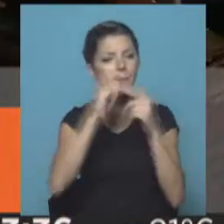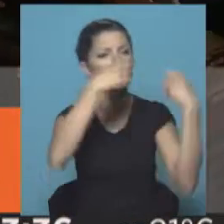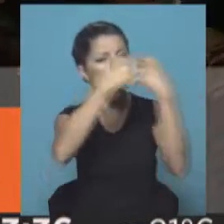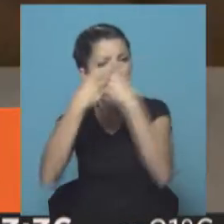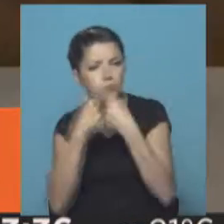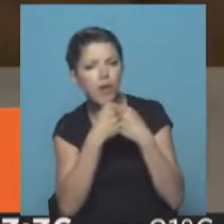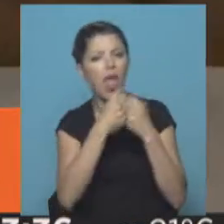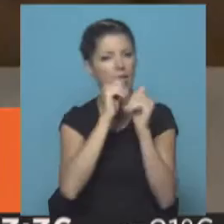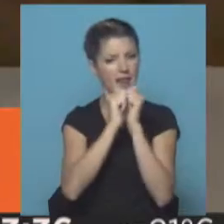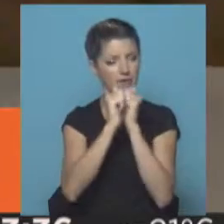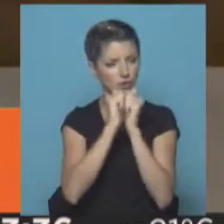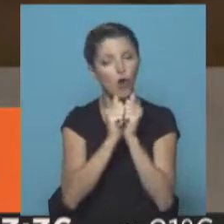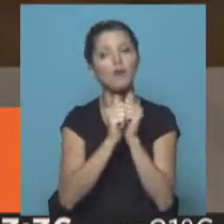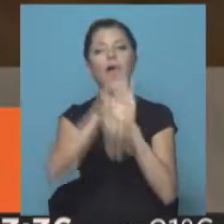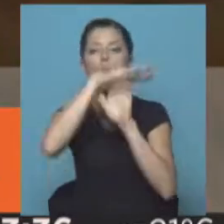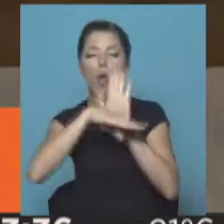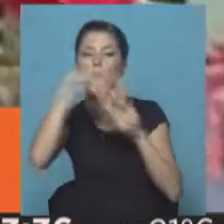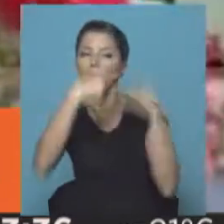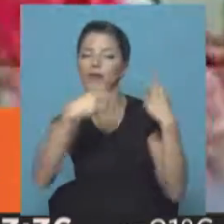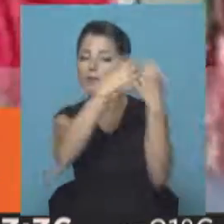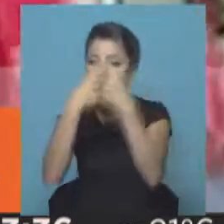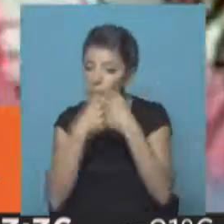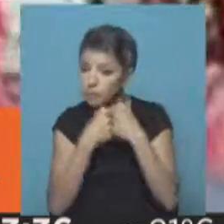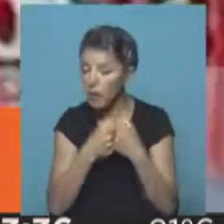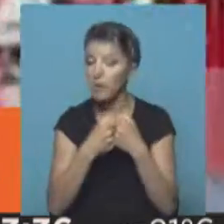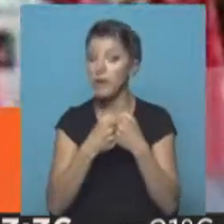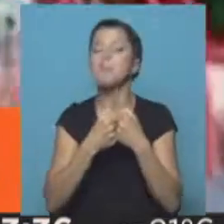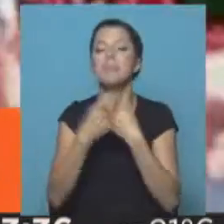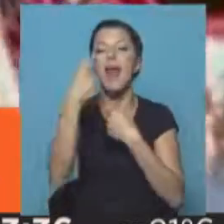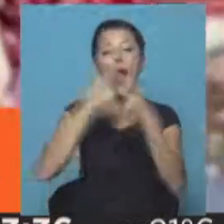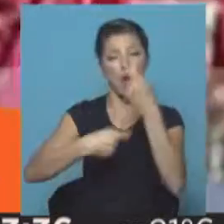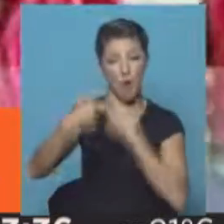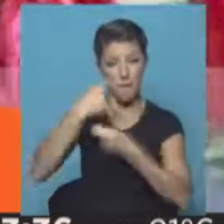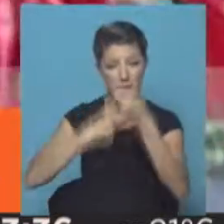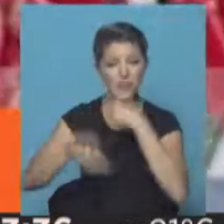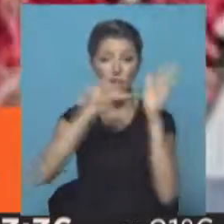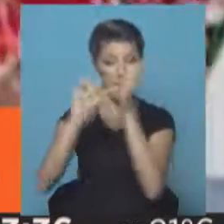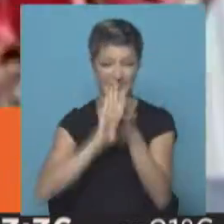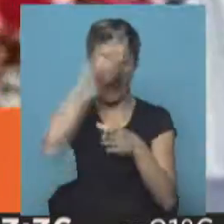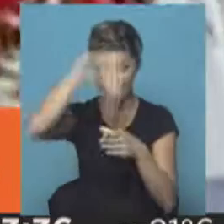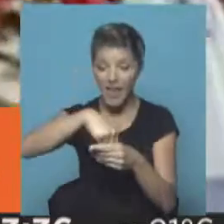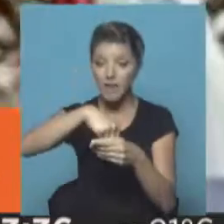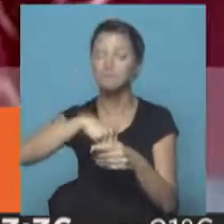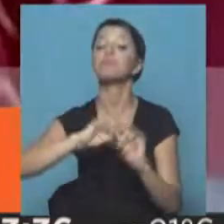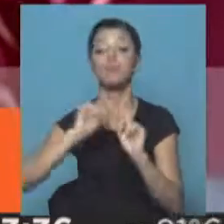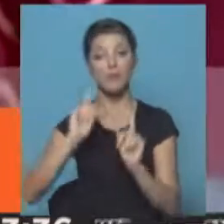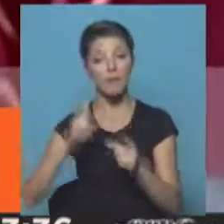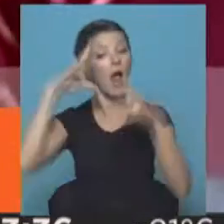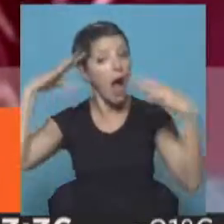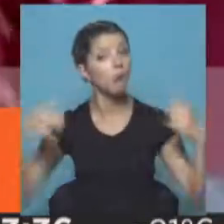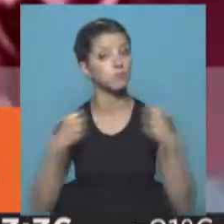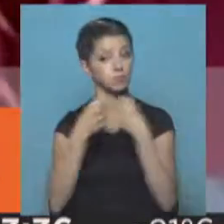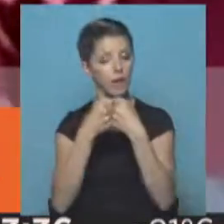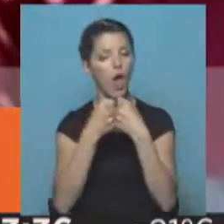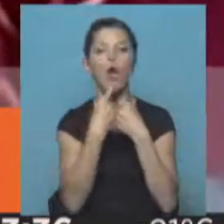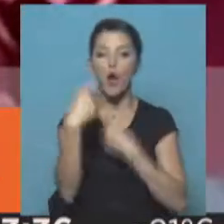acuerdos, diferentes normas que se han autoimpuesto para el comercio entre los países y a la vez acordar las condiciones en